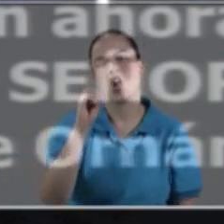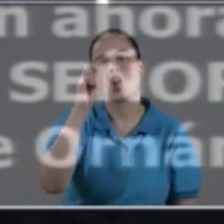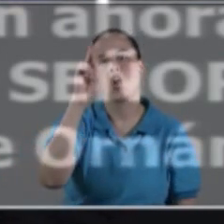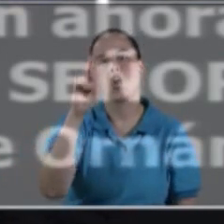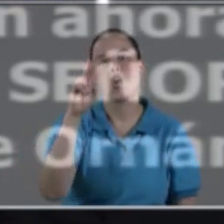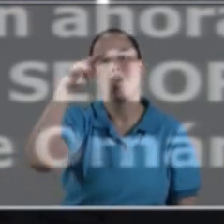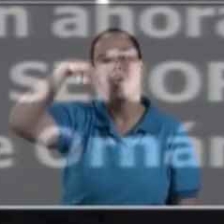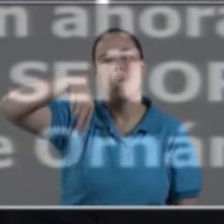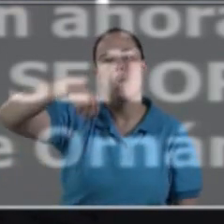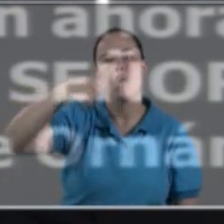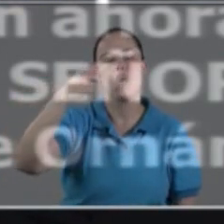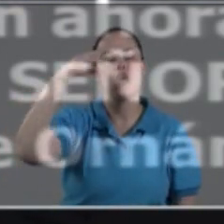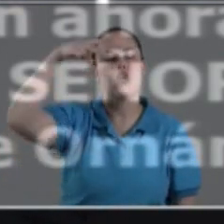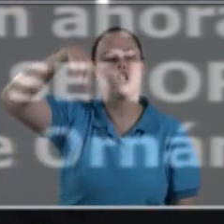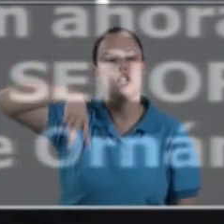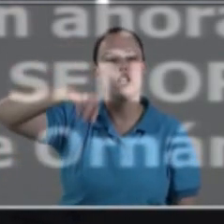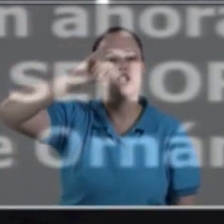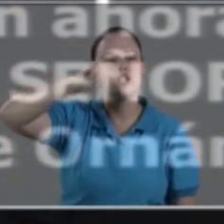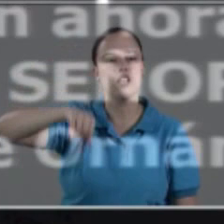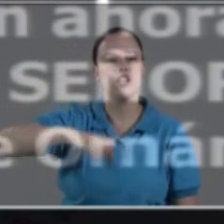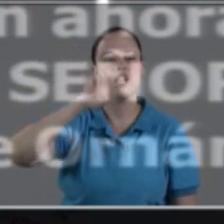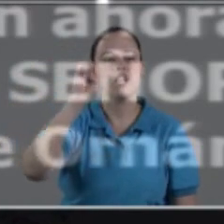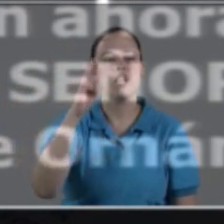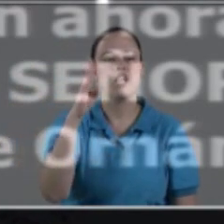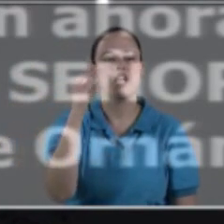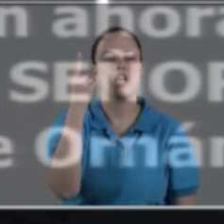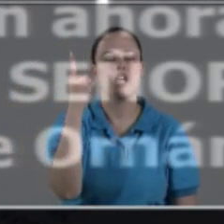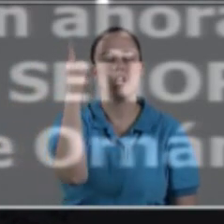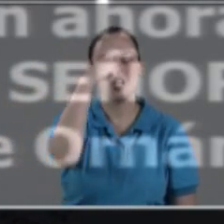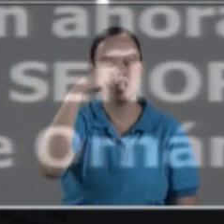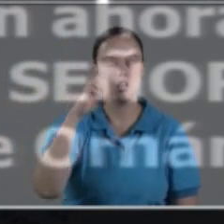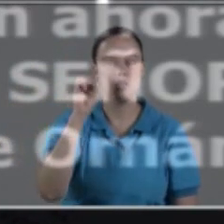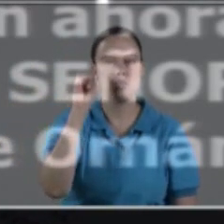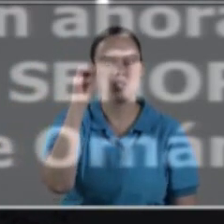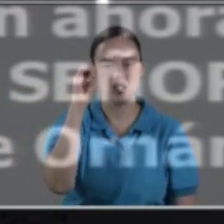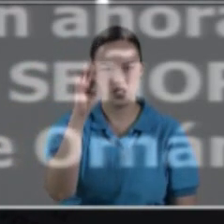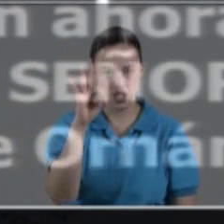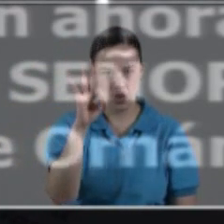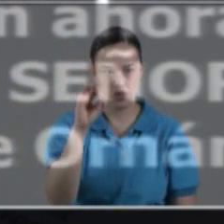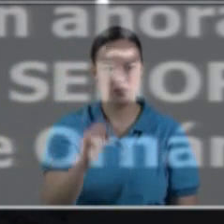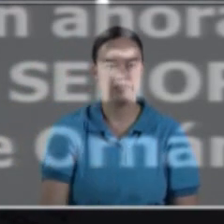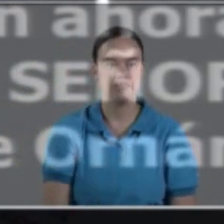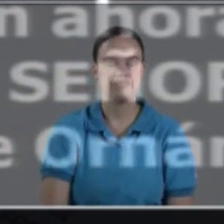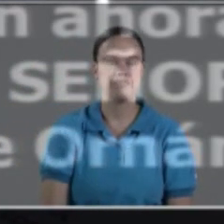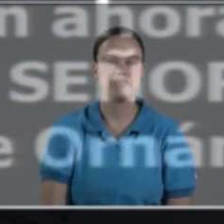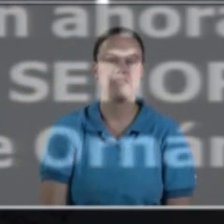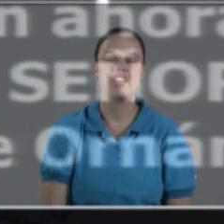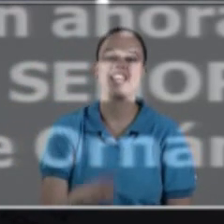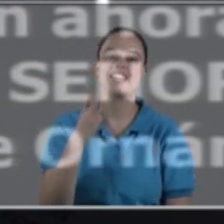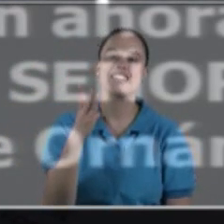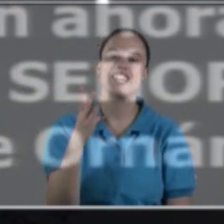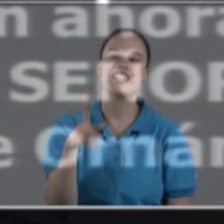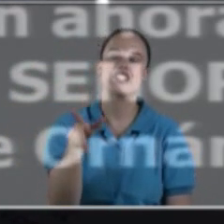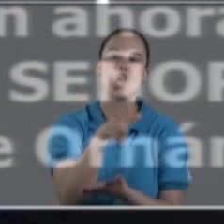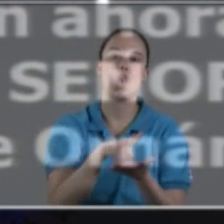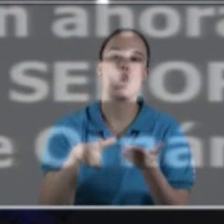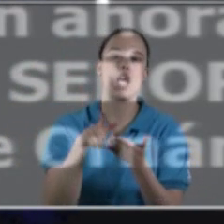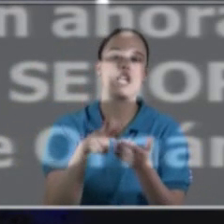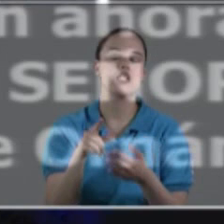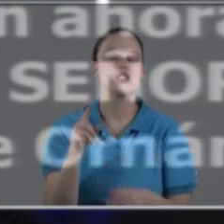de Hernán jebuseo O sea que qué debo tres ceras Cuál sería la